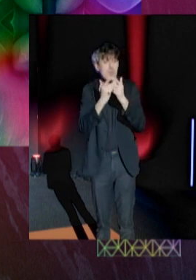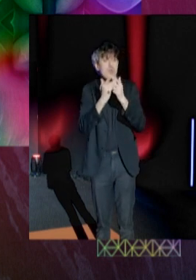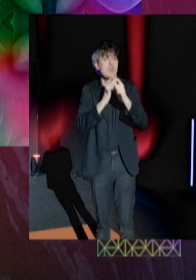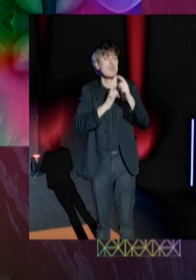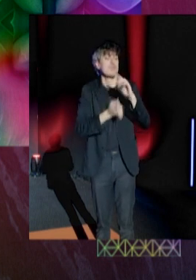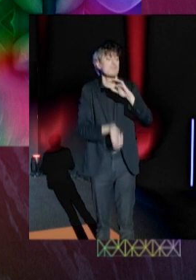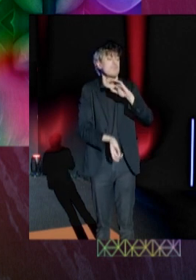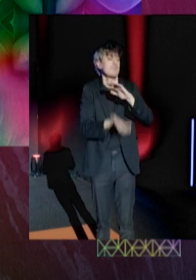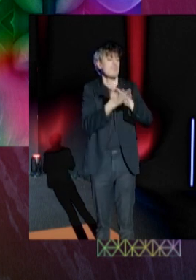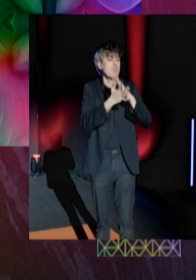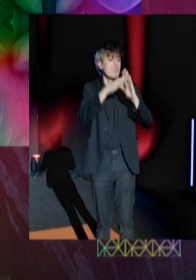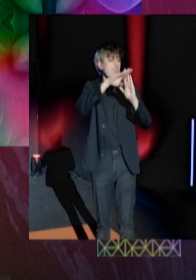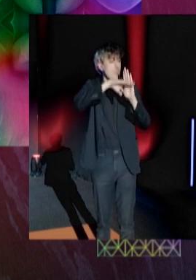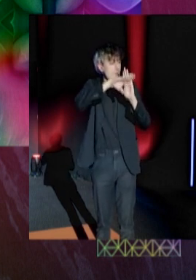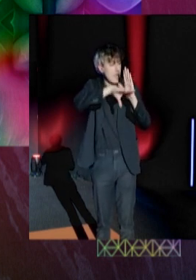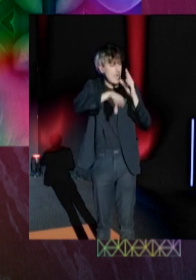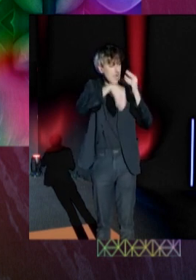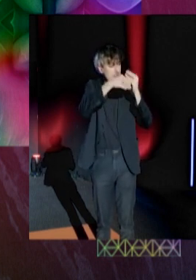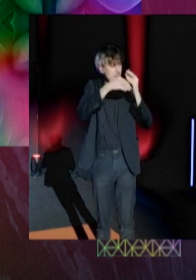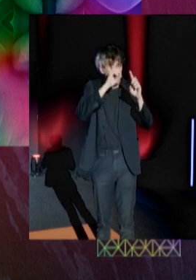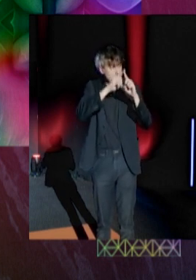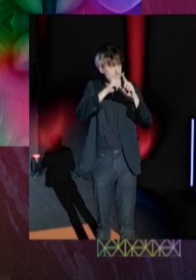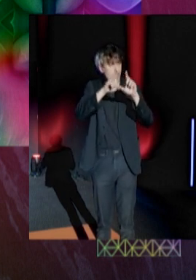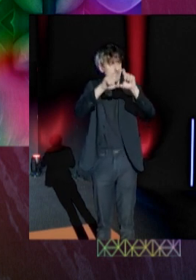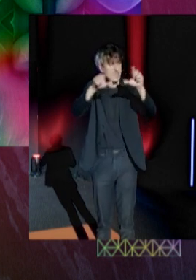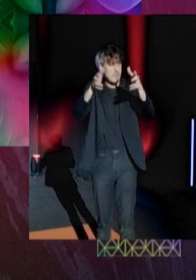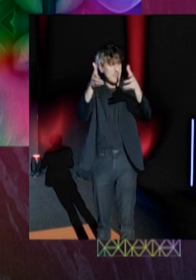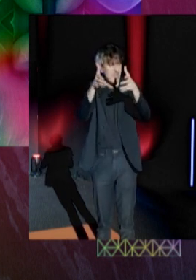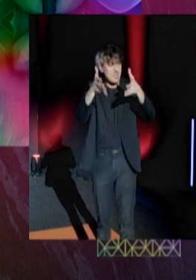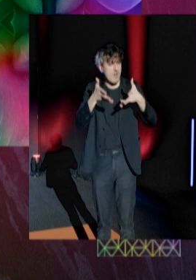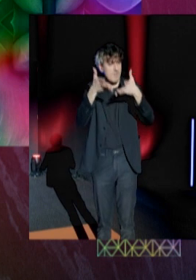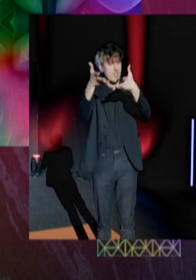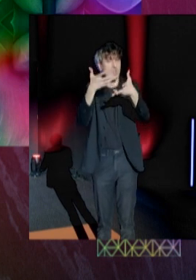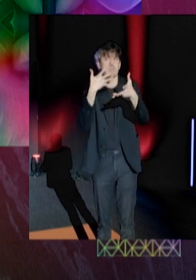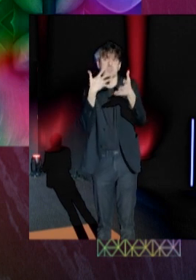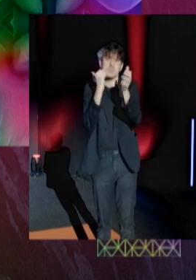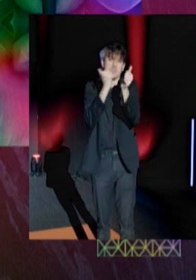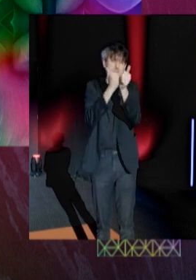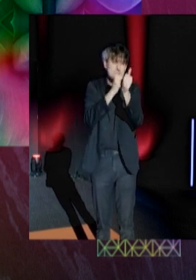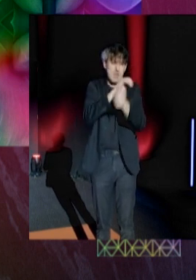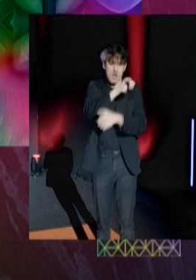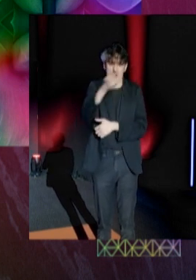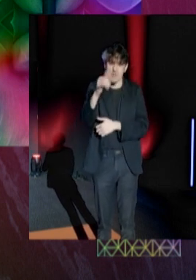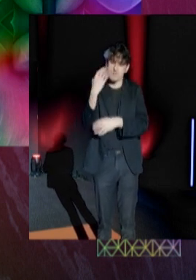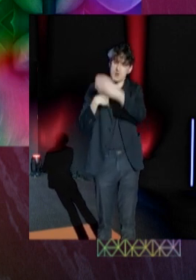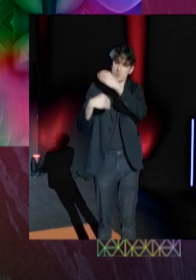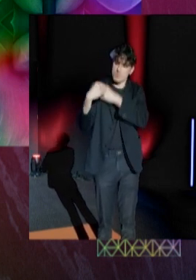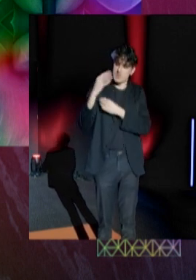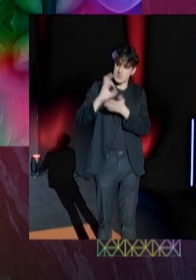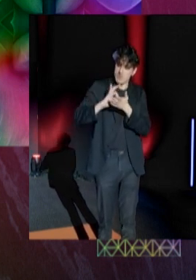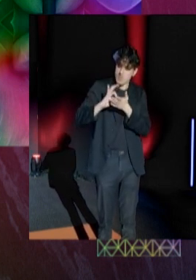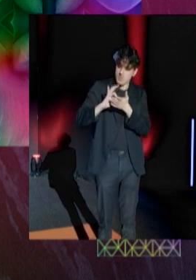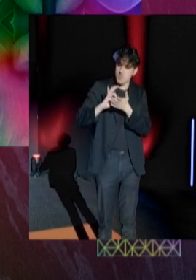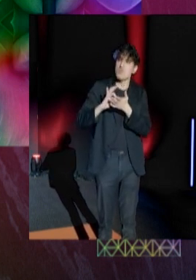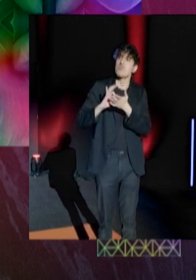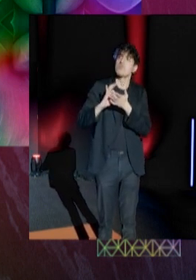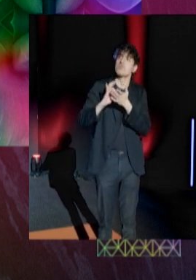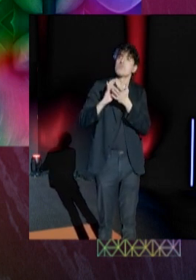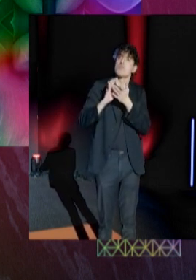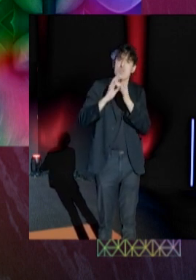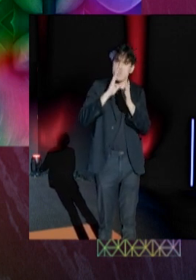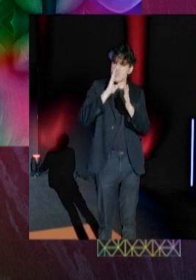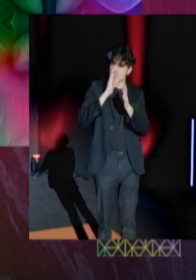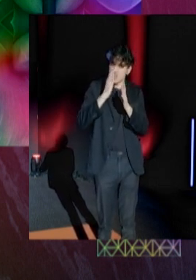desarrollismo de copilot y pregunten por vuestros servicios les permitáis entrar en